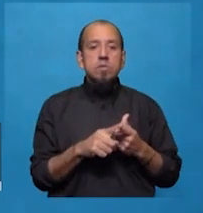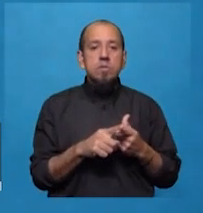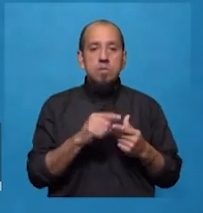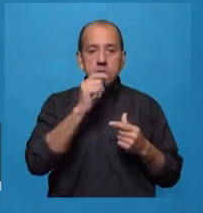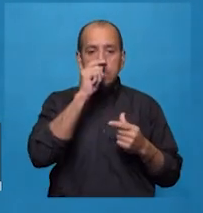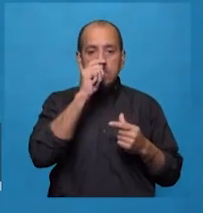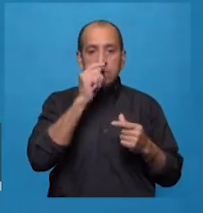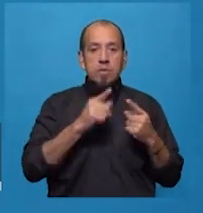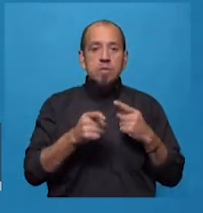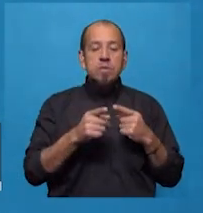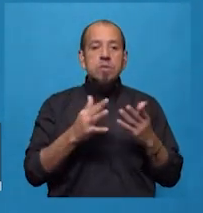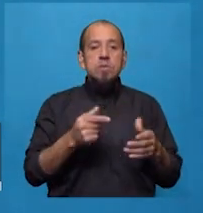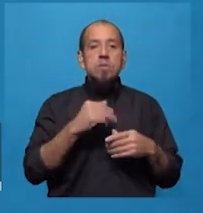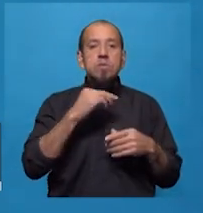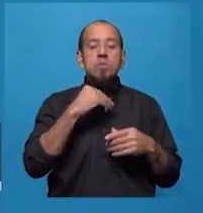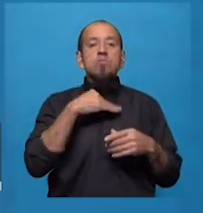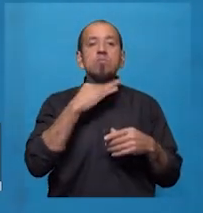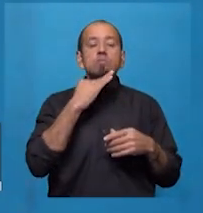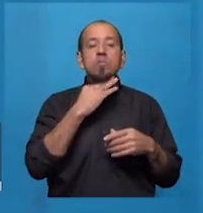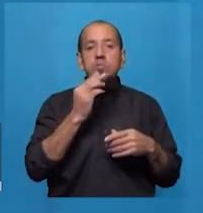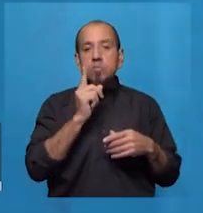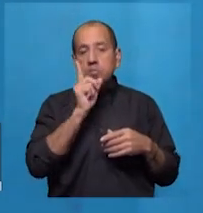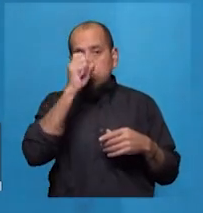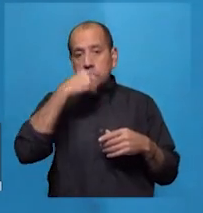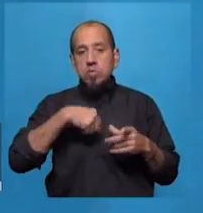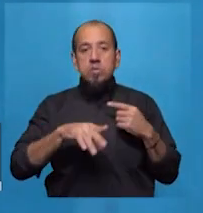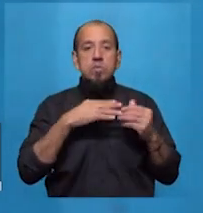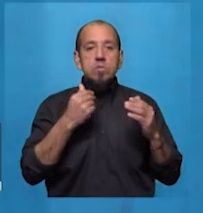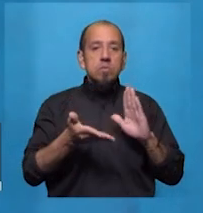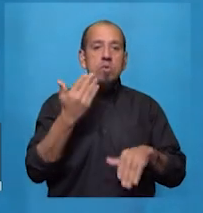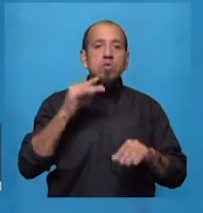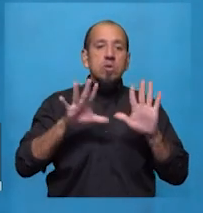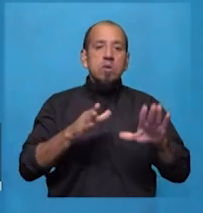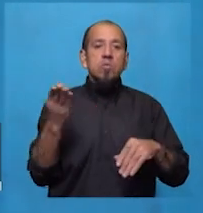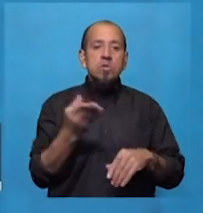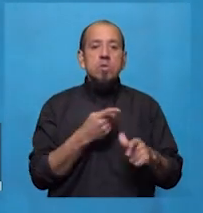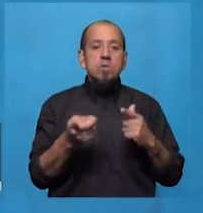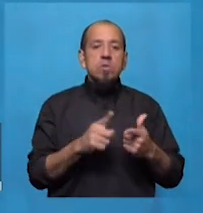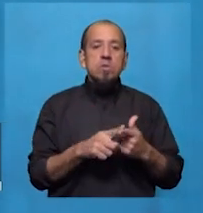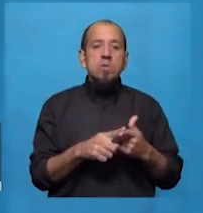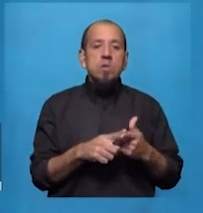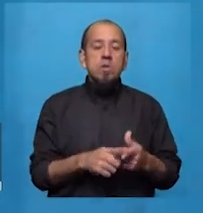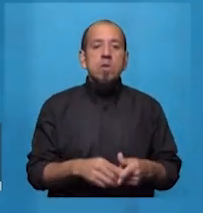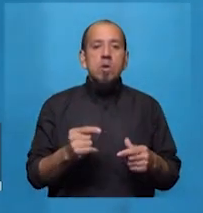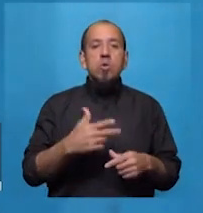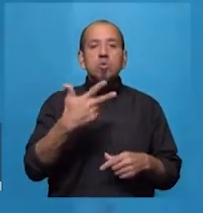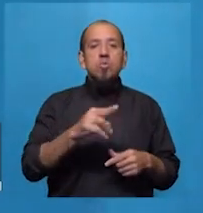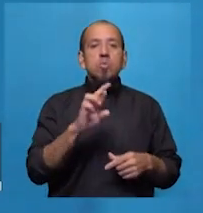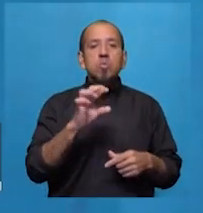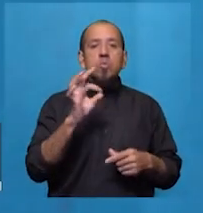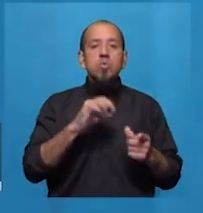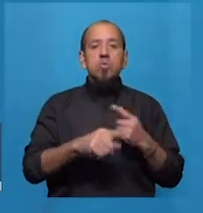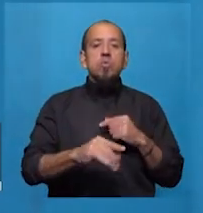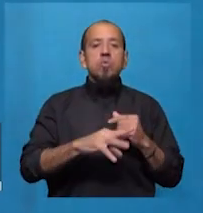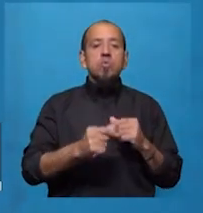Montevideo y canelones de la ecuación las rapiñas en todo el resto del país aumentaron un 10% los hurtos en general en el